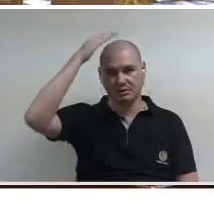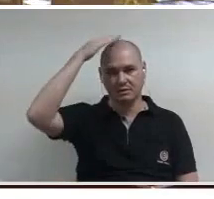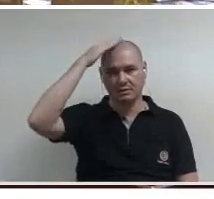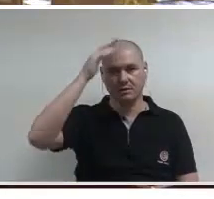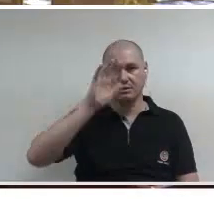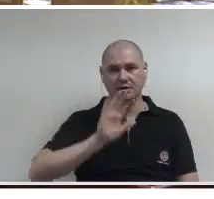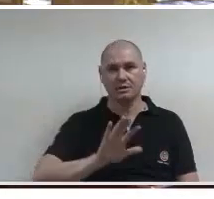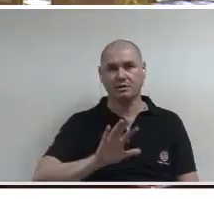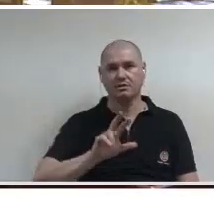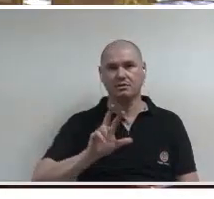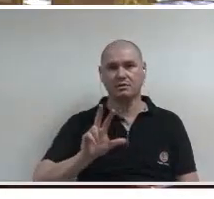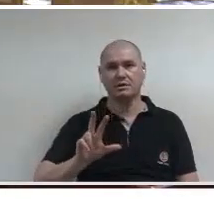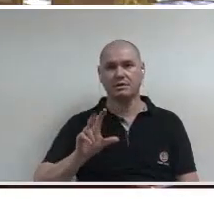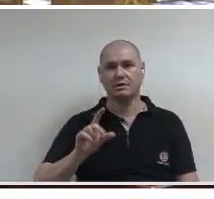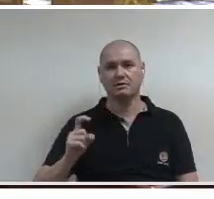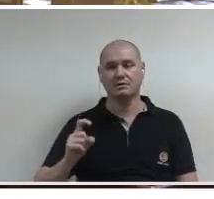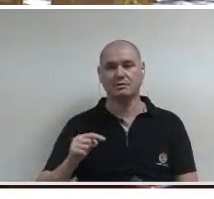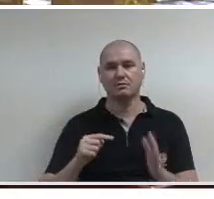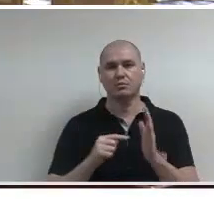4.67, Ureco.